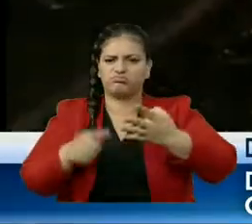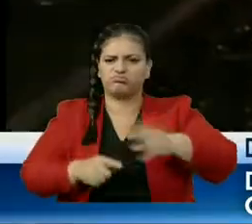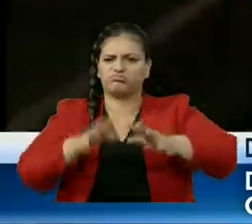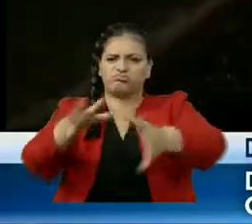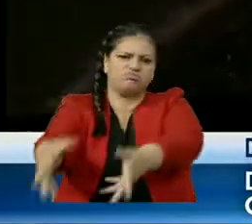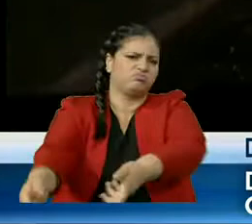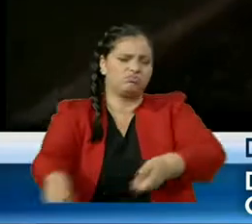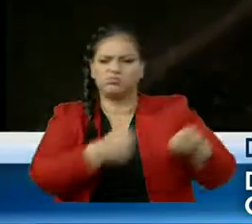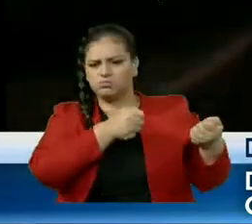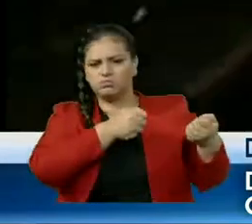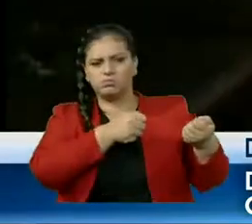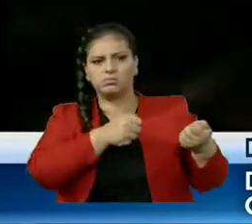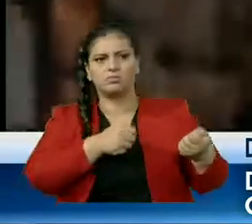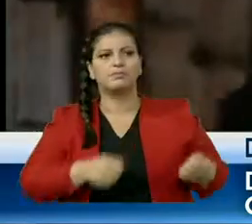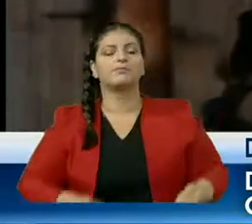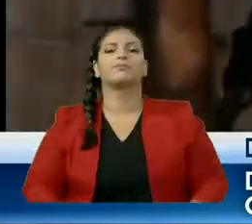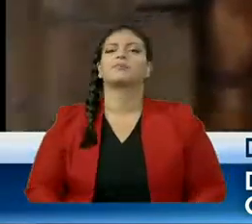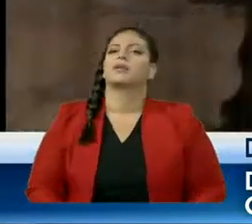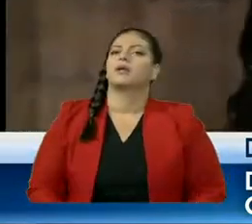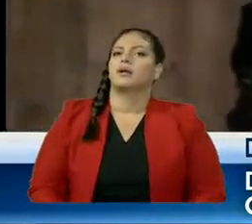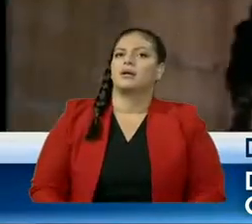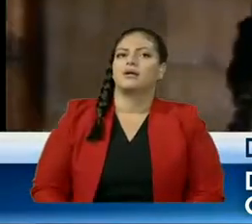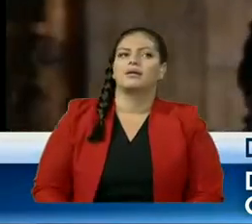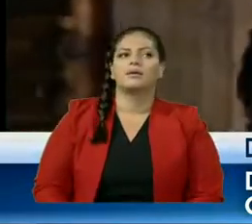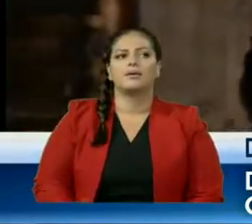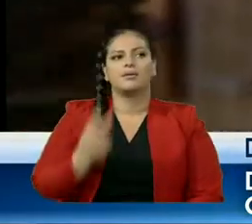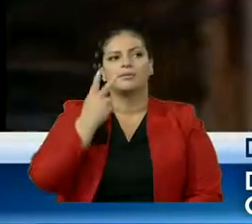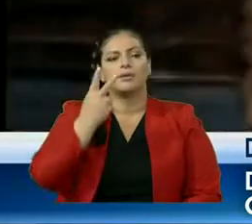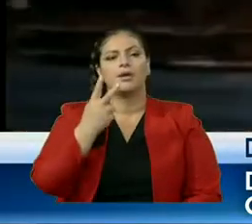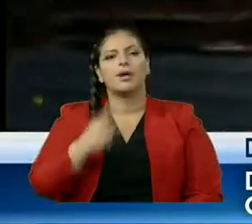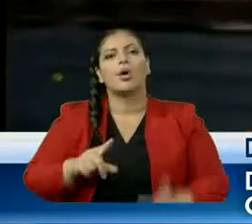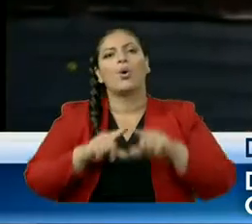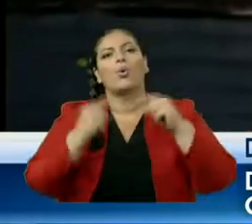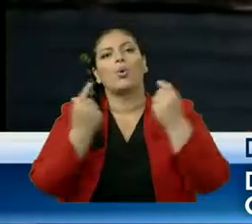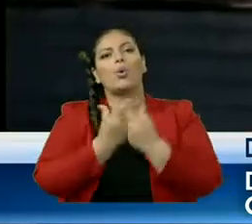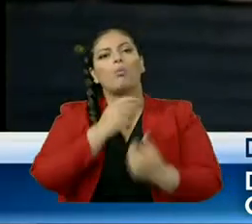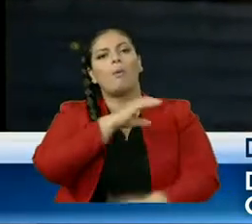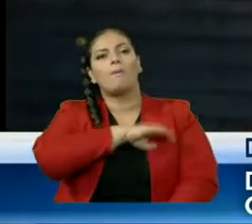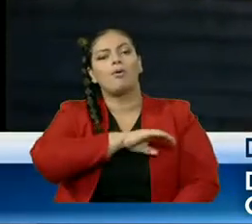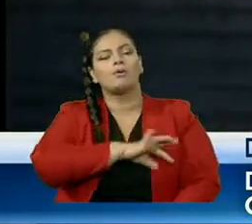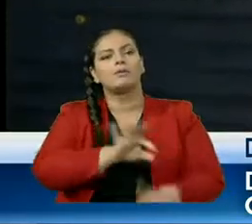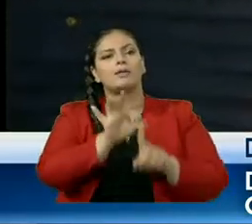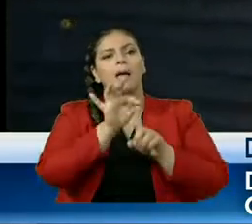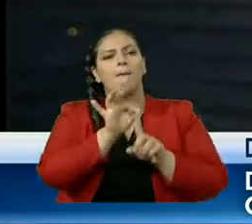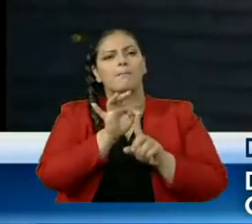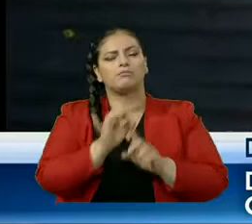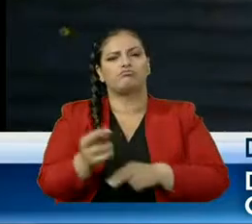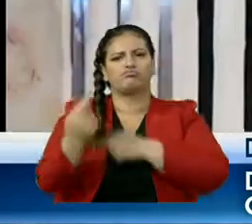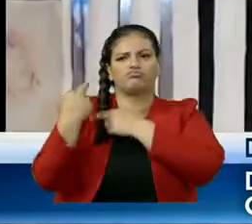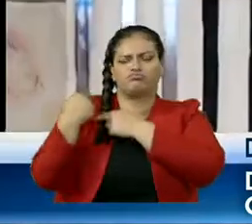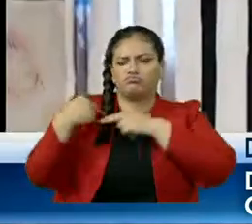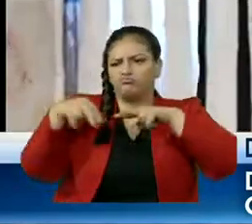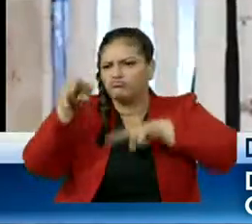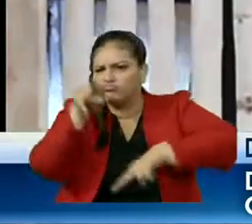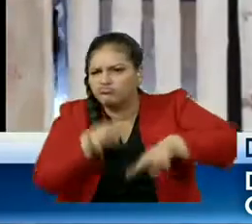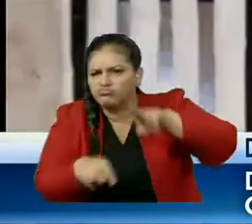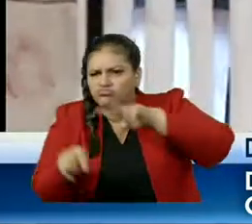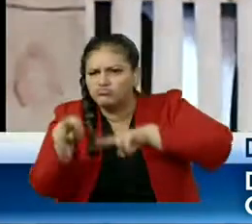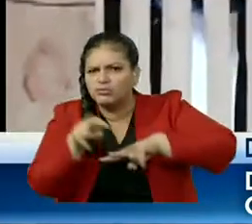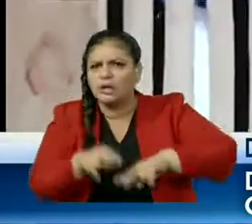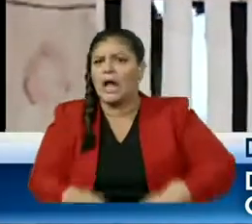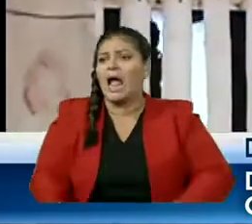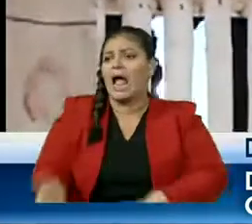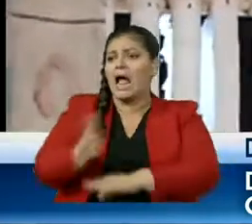El operativo estuvo a cargo de la Dirección Nacional de Antinarcóticos y se realizó en base a denuncias ciudadanas.